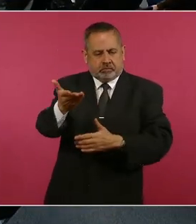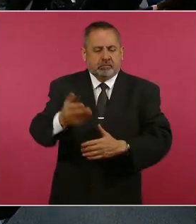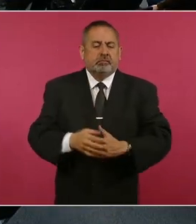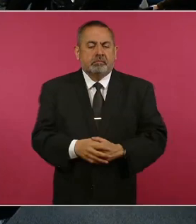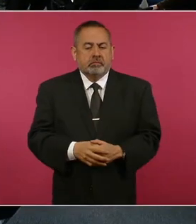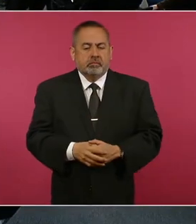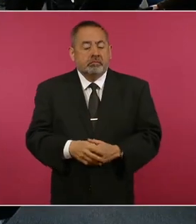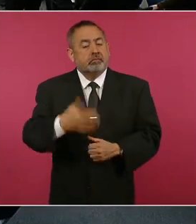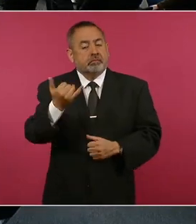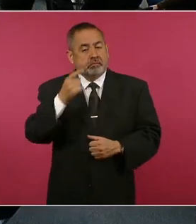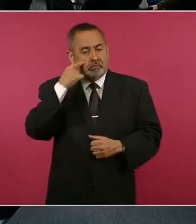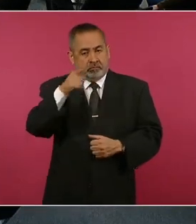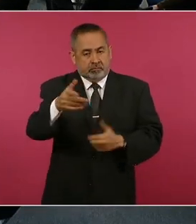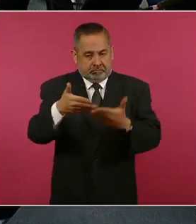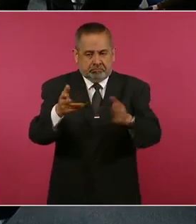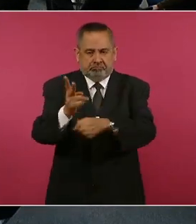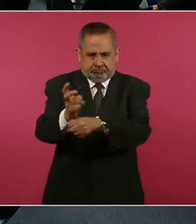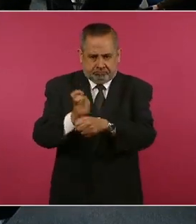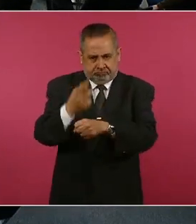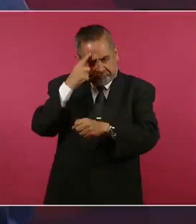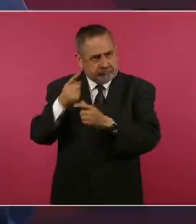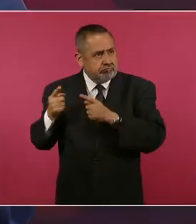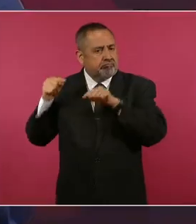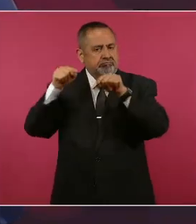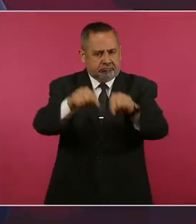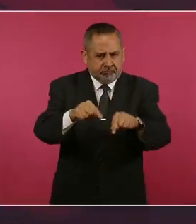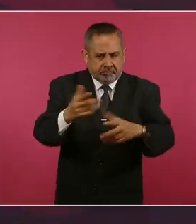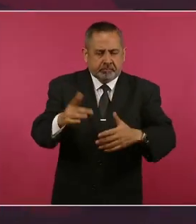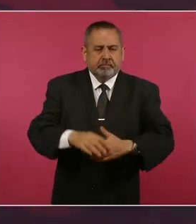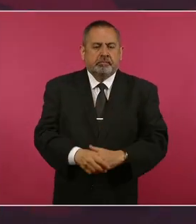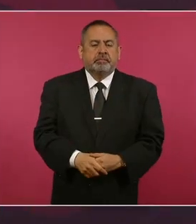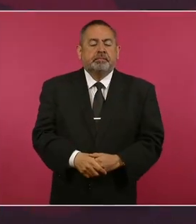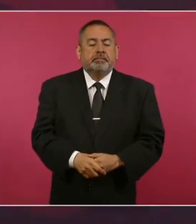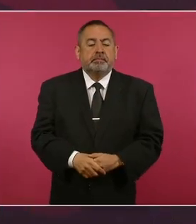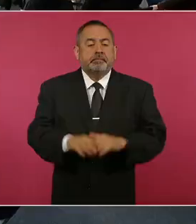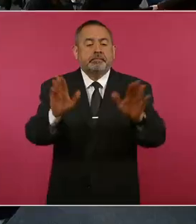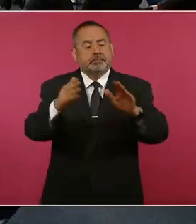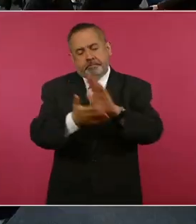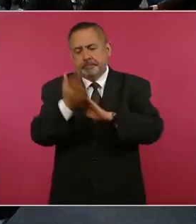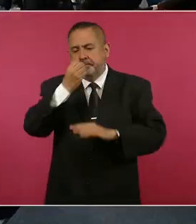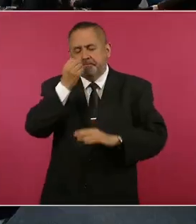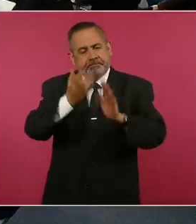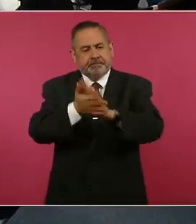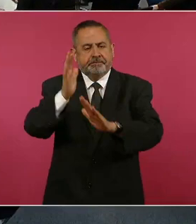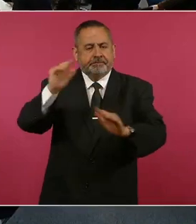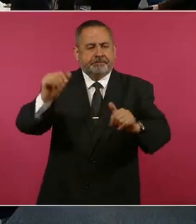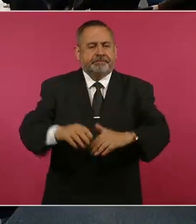Y queda abierta la invitación. Bueno, a desayunar.